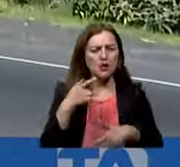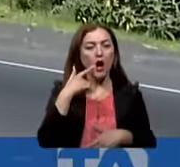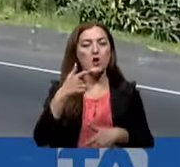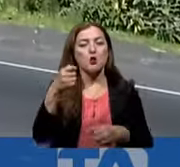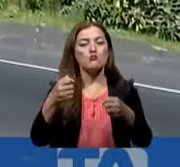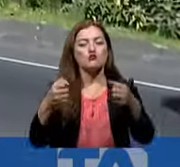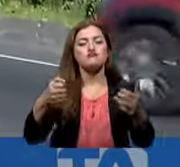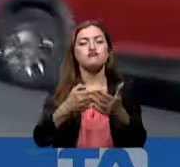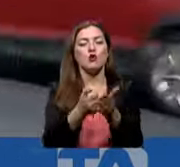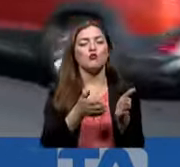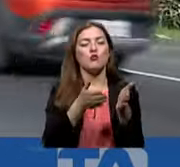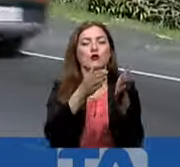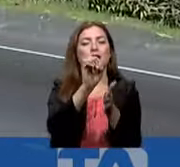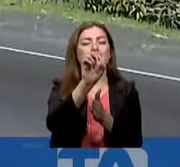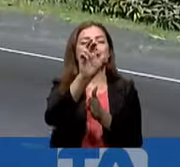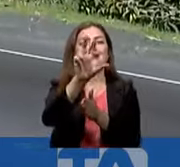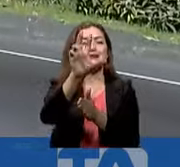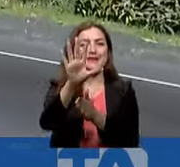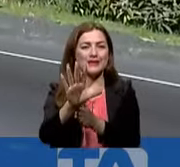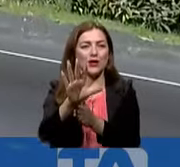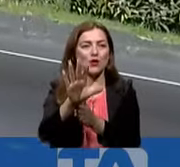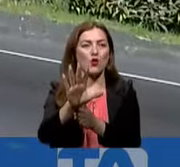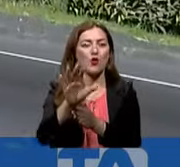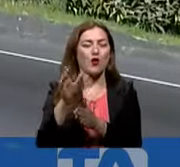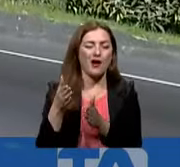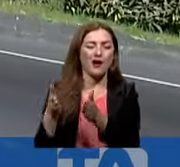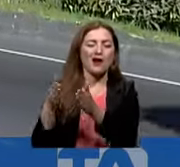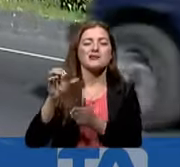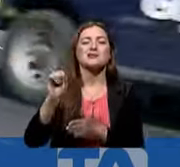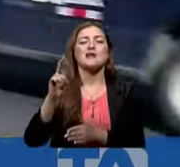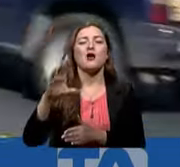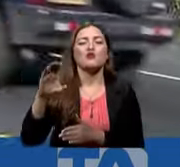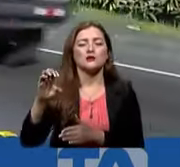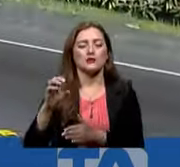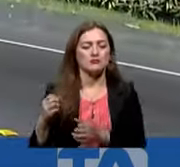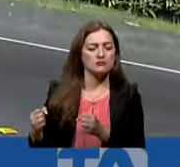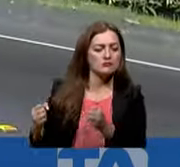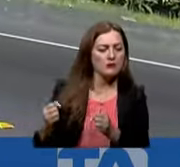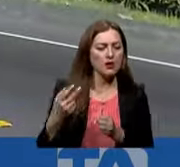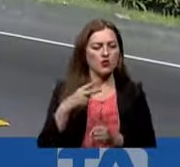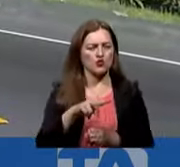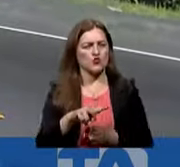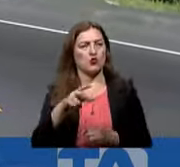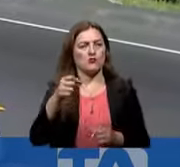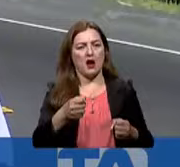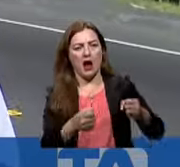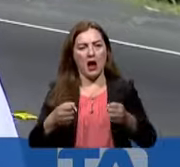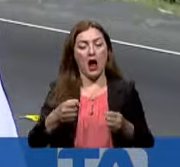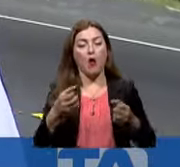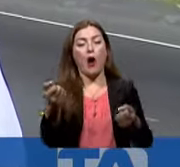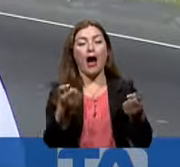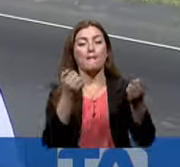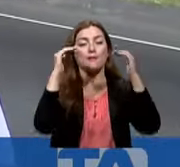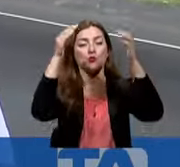la E35 y calle Sauce, sector Cuendina. Al llegar al lugar, verificó una pérdida de carril de circulación de un